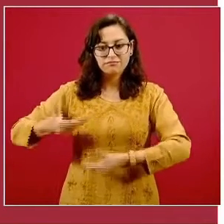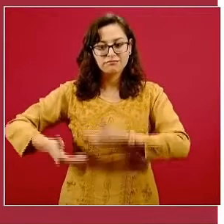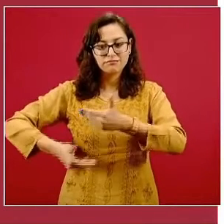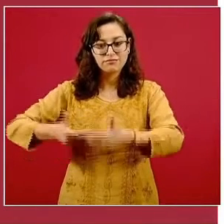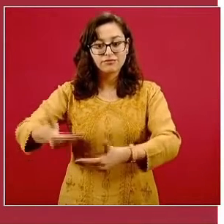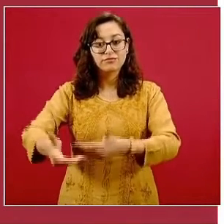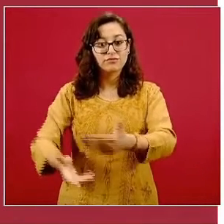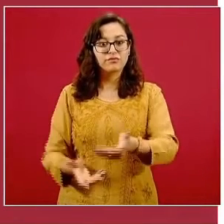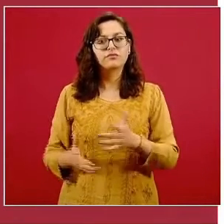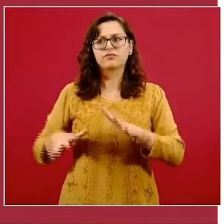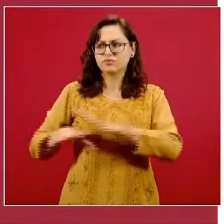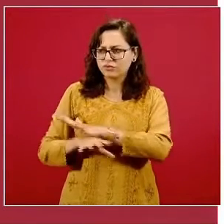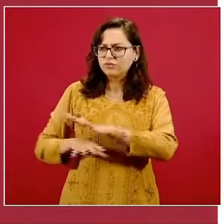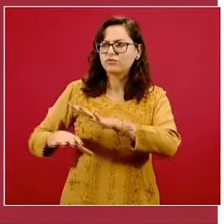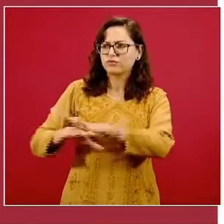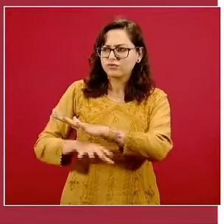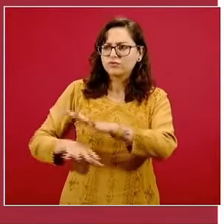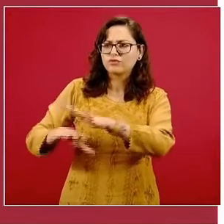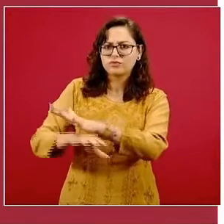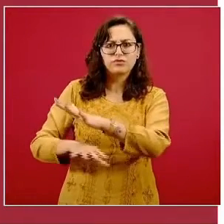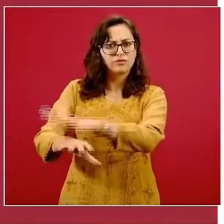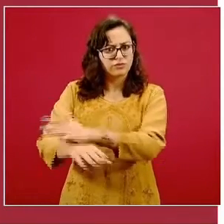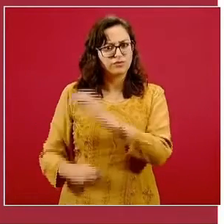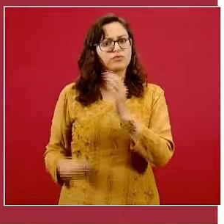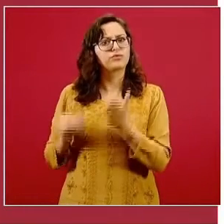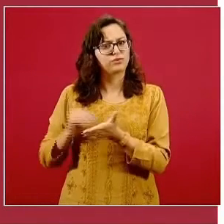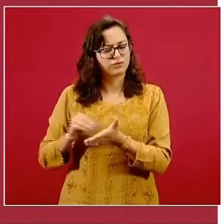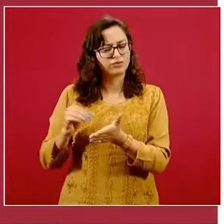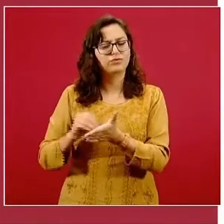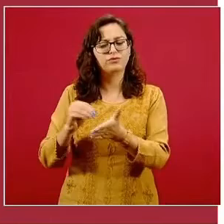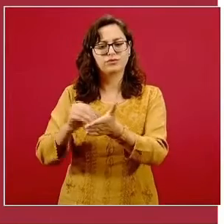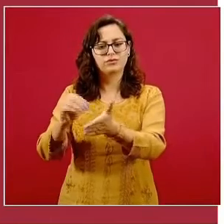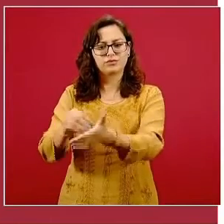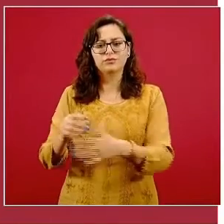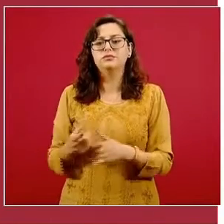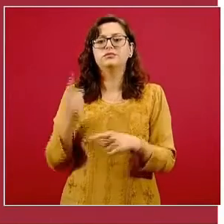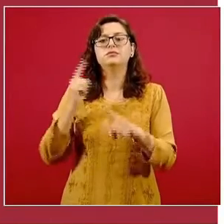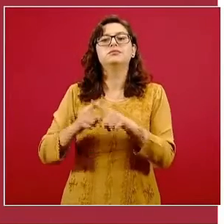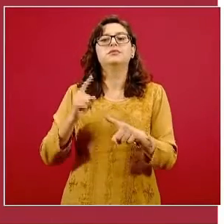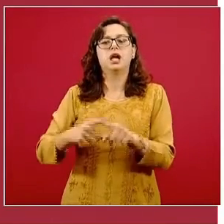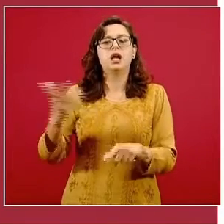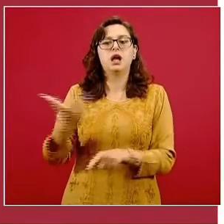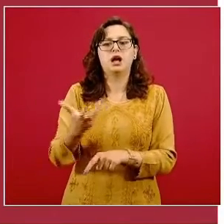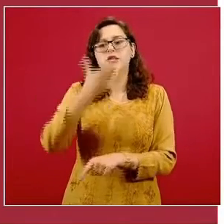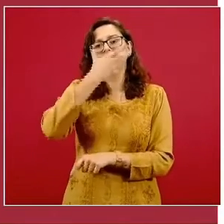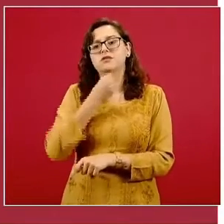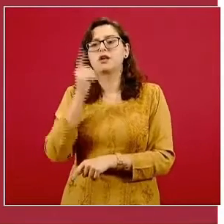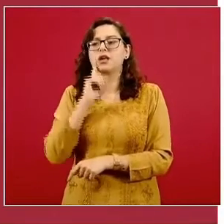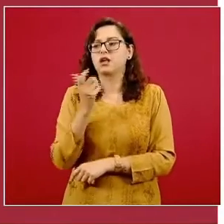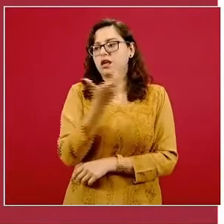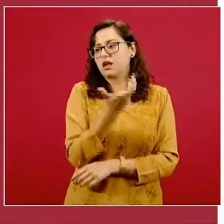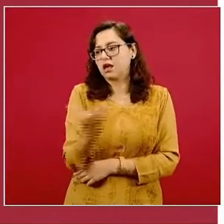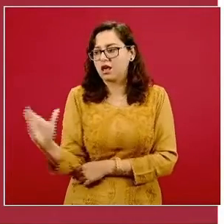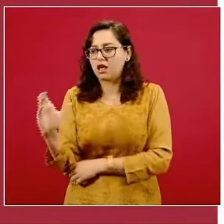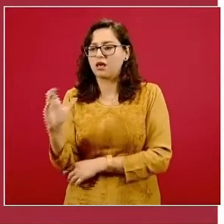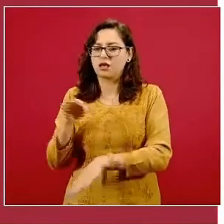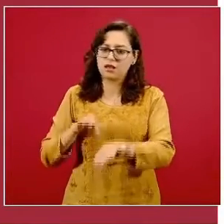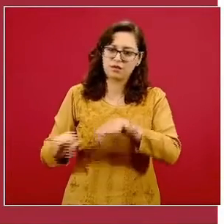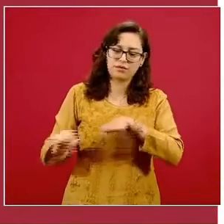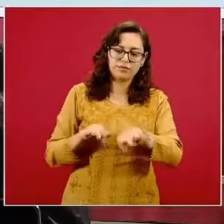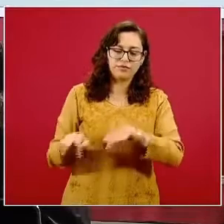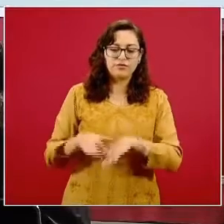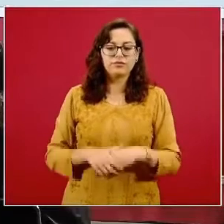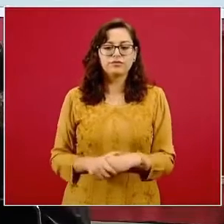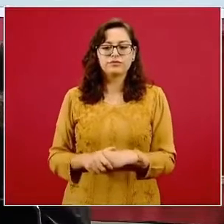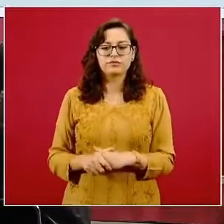yo, sigue evolucionando, cambiando y creciendo en las manos de las y los campesinos de nuestro país. La que